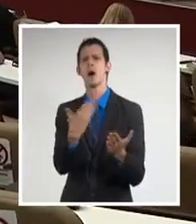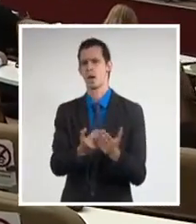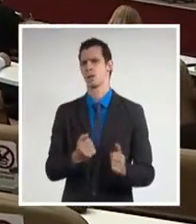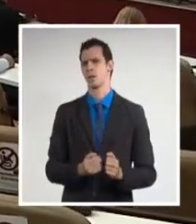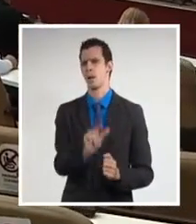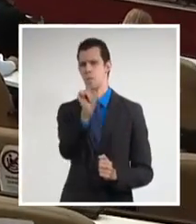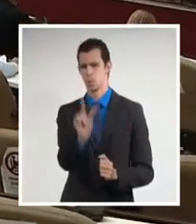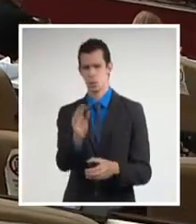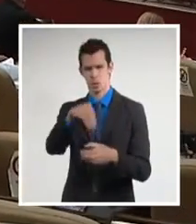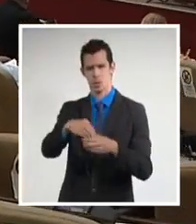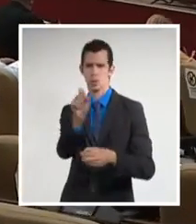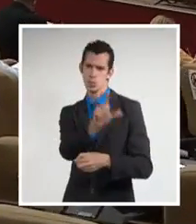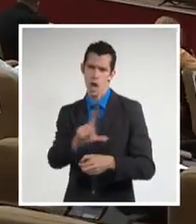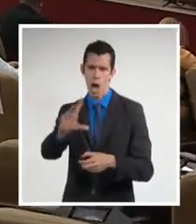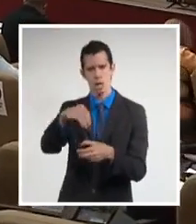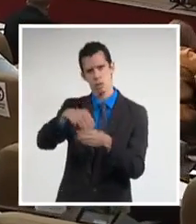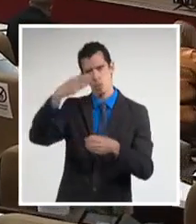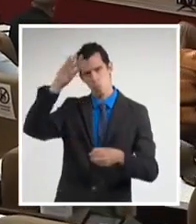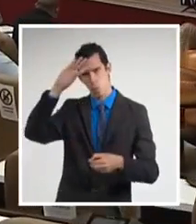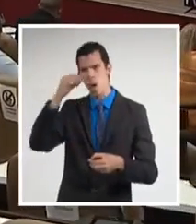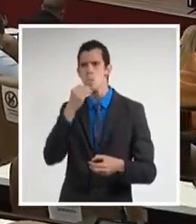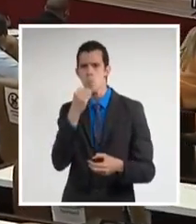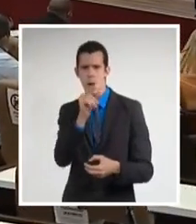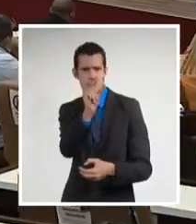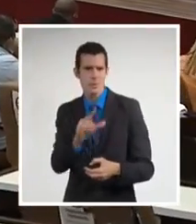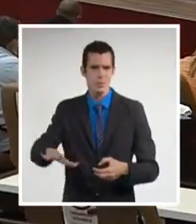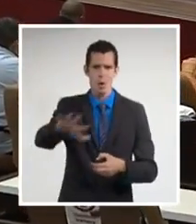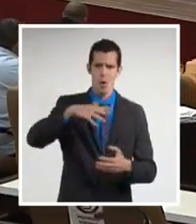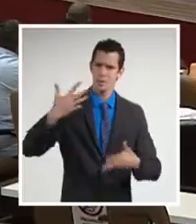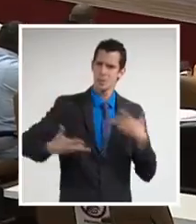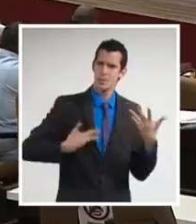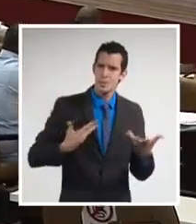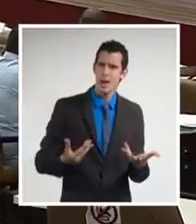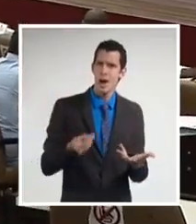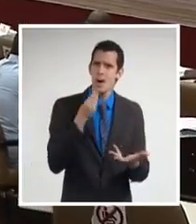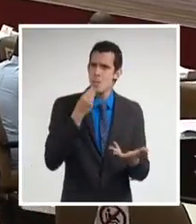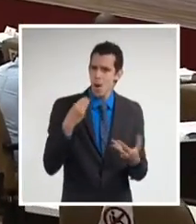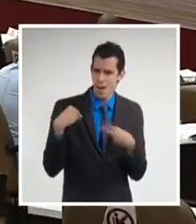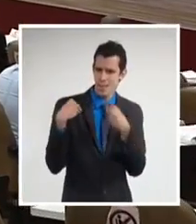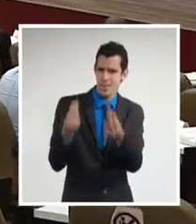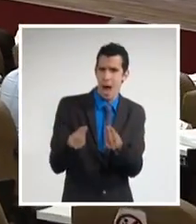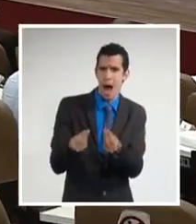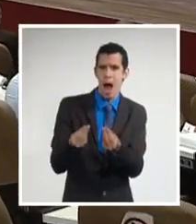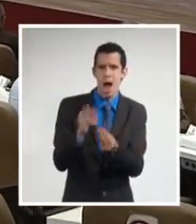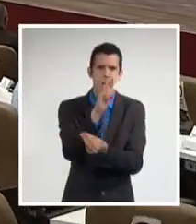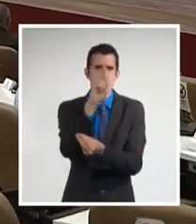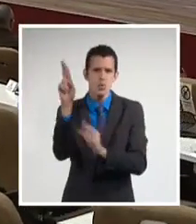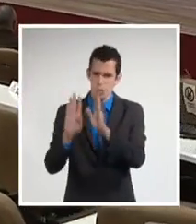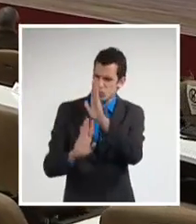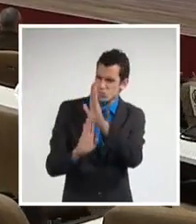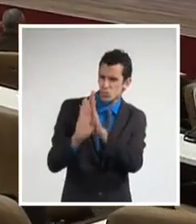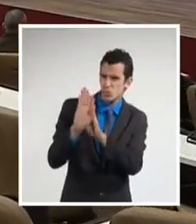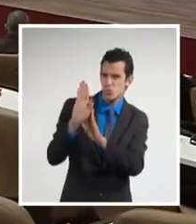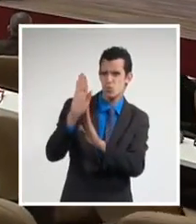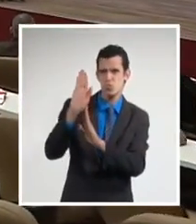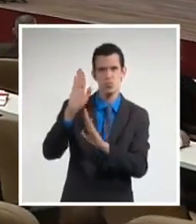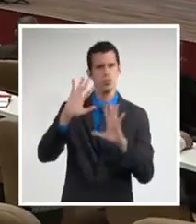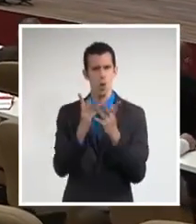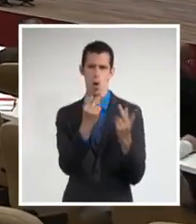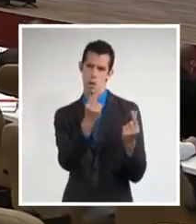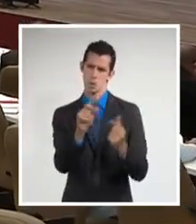sino un elemento de equilibrio y sostenibilidad. El solo hecho de que hayamos llegado hasta aquí, con los férreos